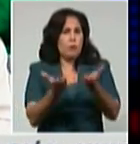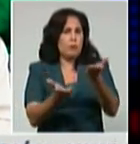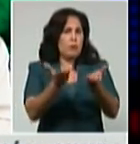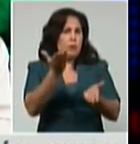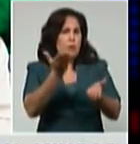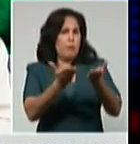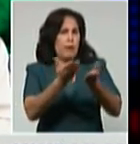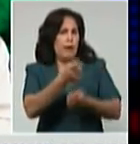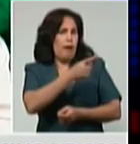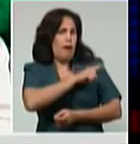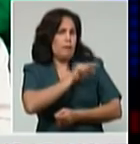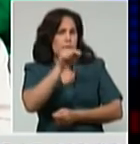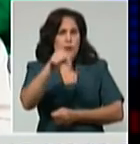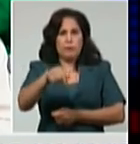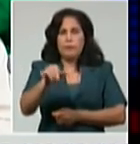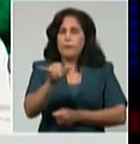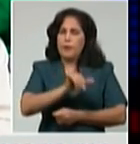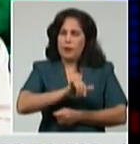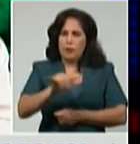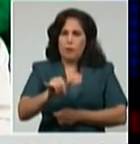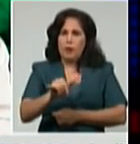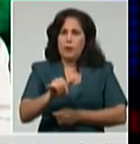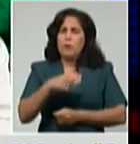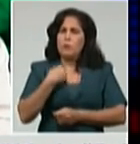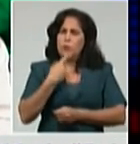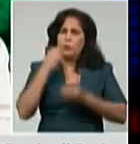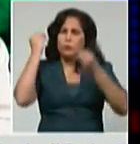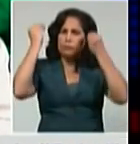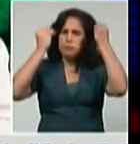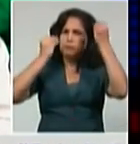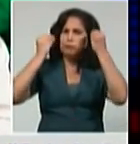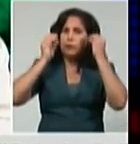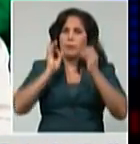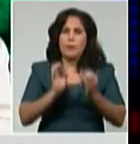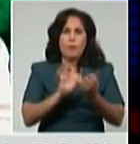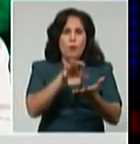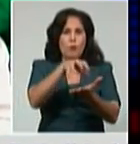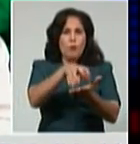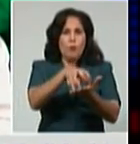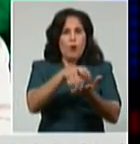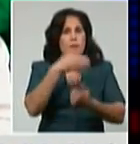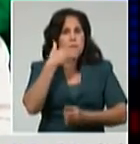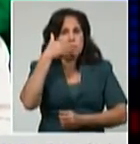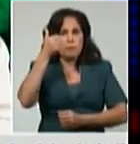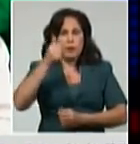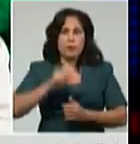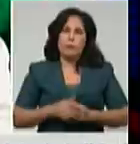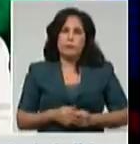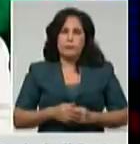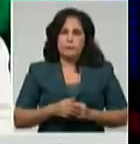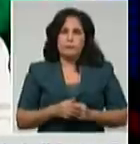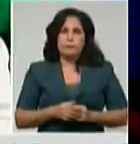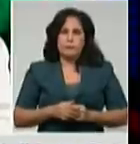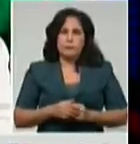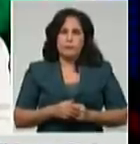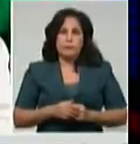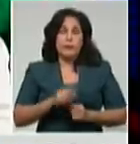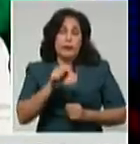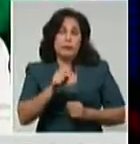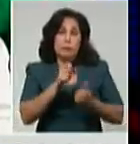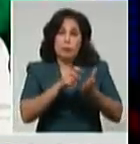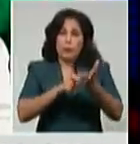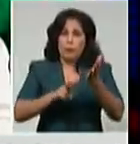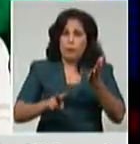expresado aquí y que además se ha reflejado en los territorios. Realmente en estas provincias